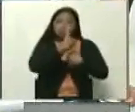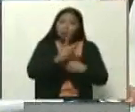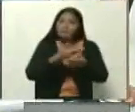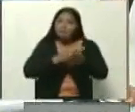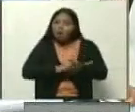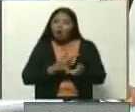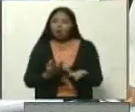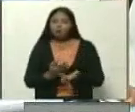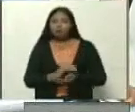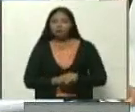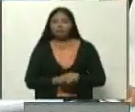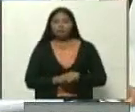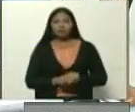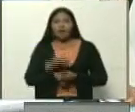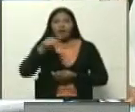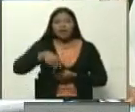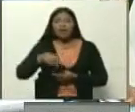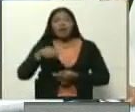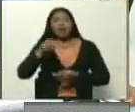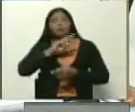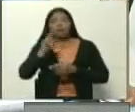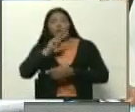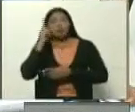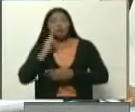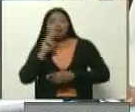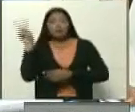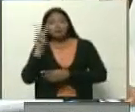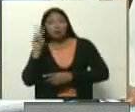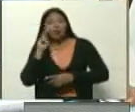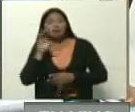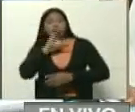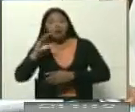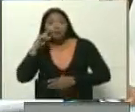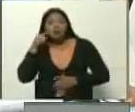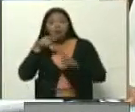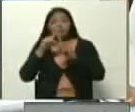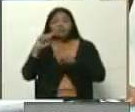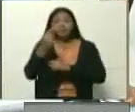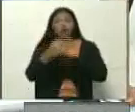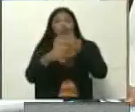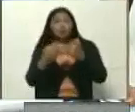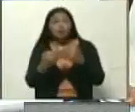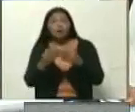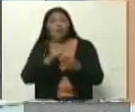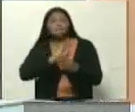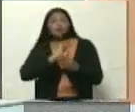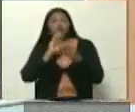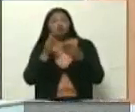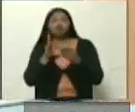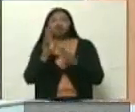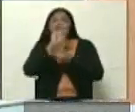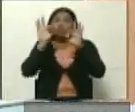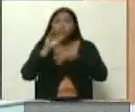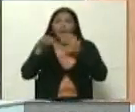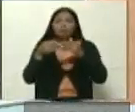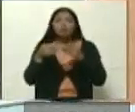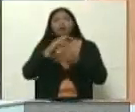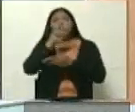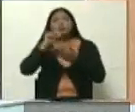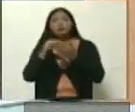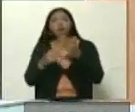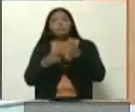La República Bolivariana de Venezuela, defensora de la unidad latinoamericana y caribeña, desde su principio y su propio nacimiento como nación soberana